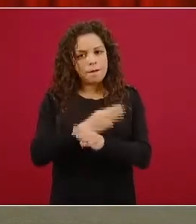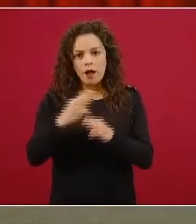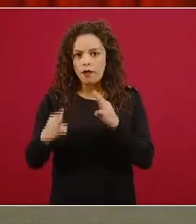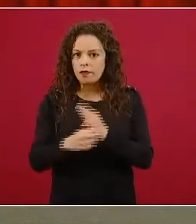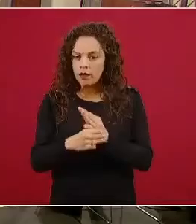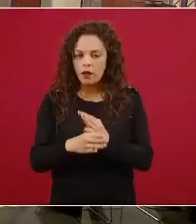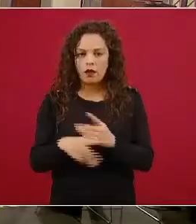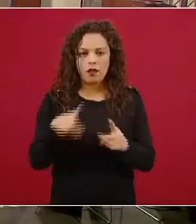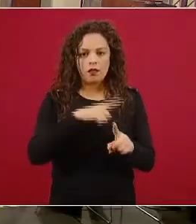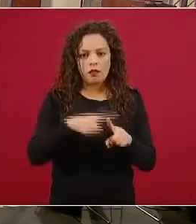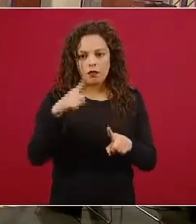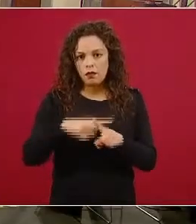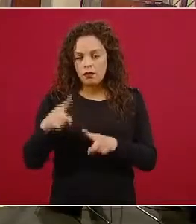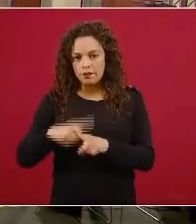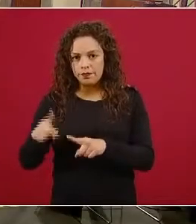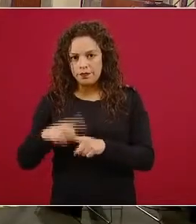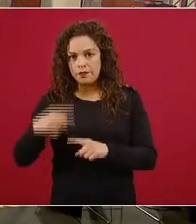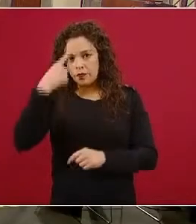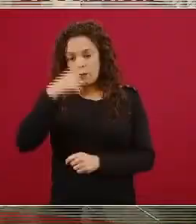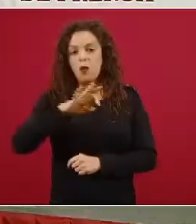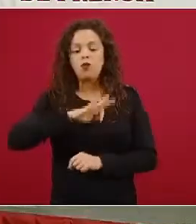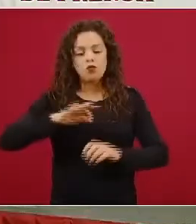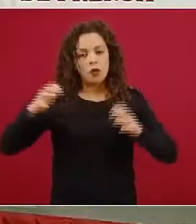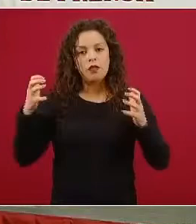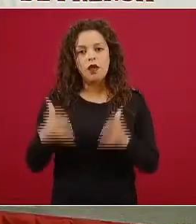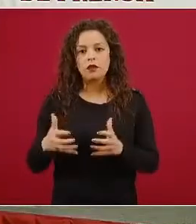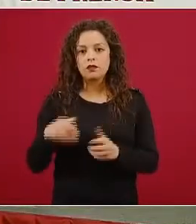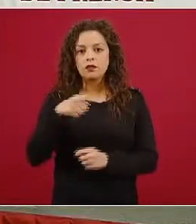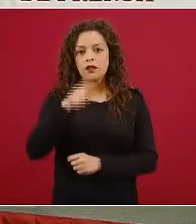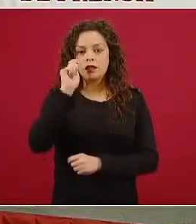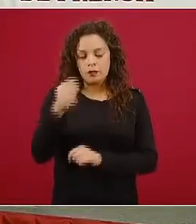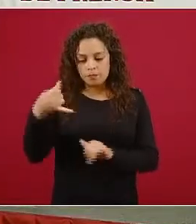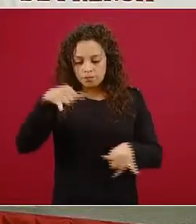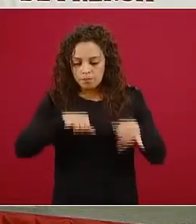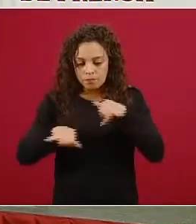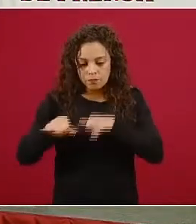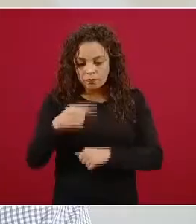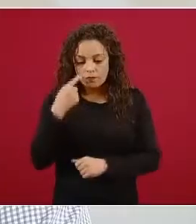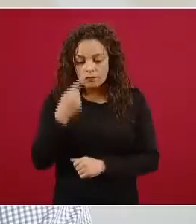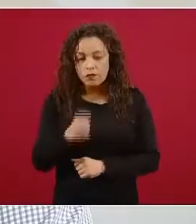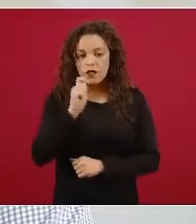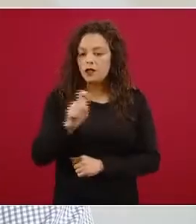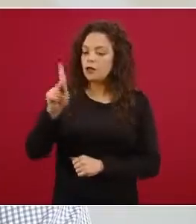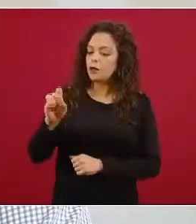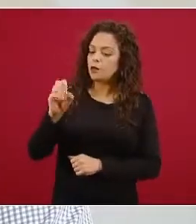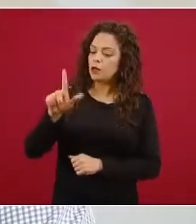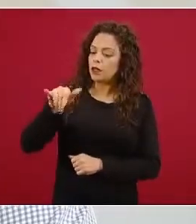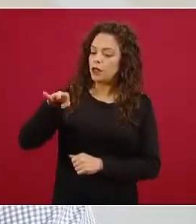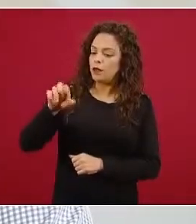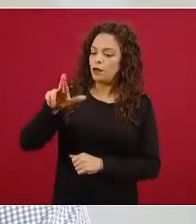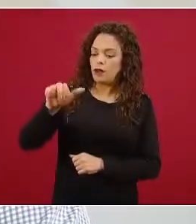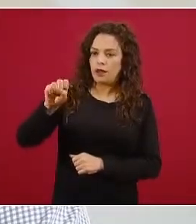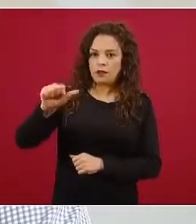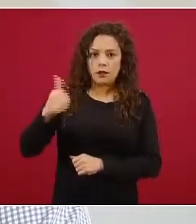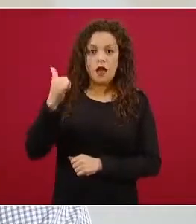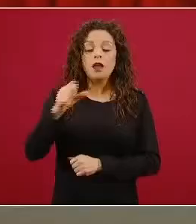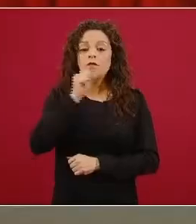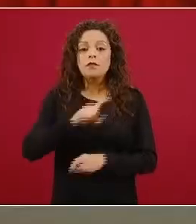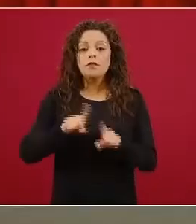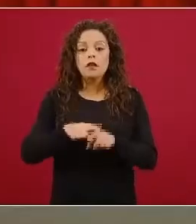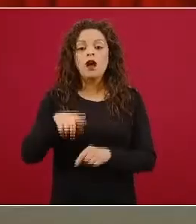decir, los equipos para realizar la reacción en cadena de la polimerasa, y además cuentan con el